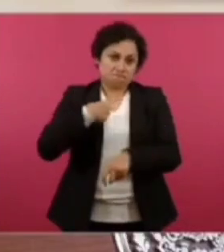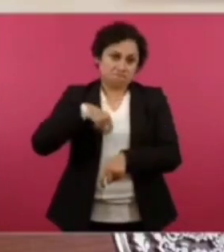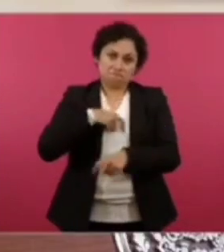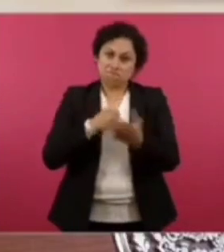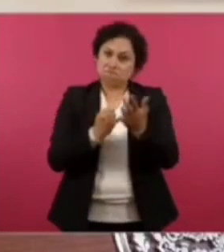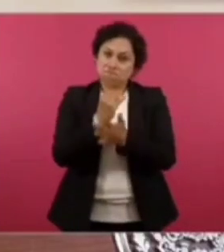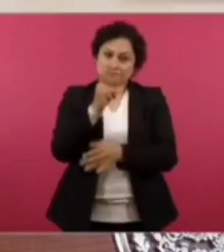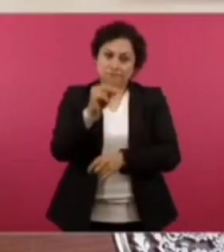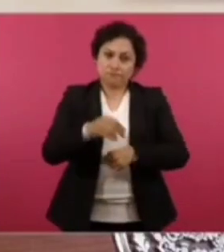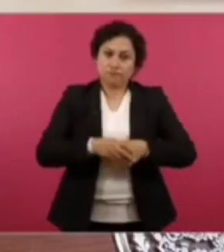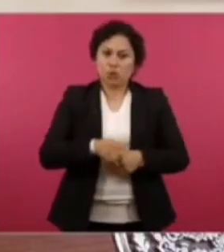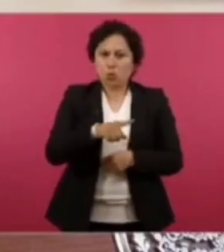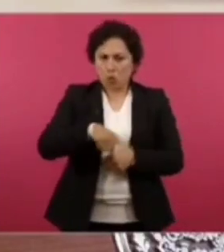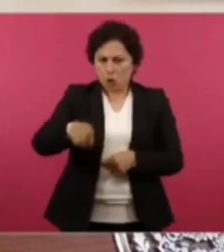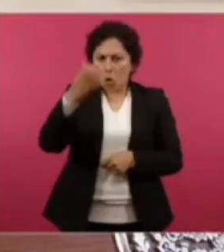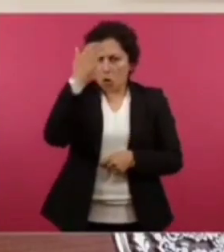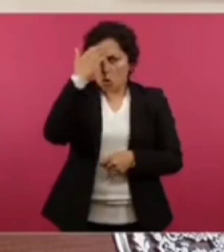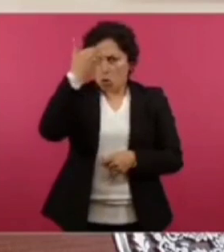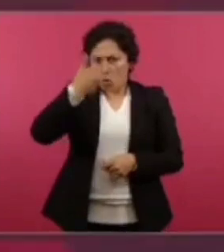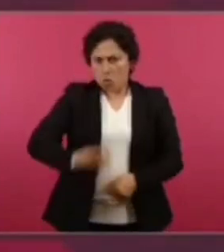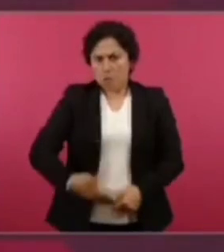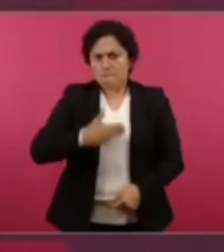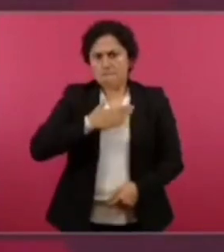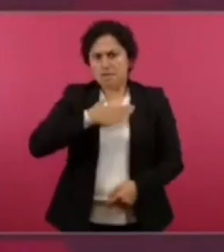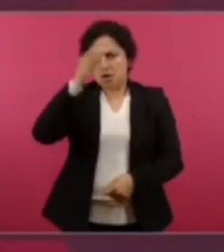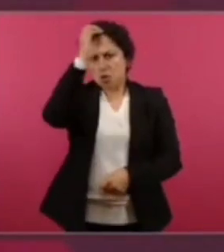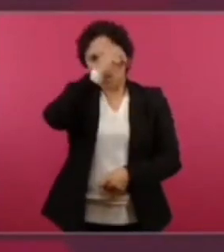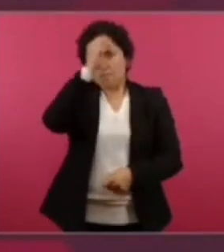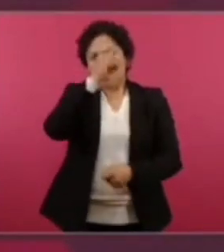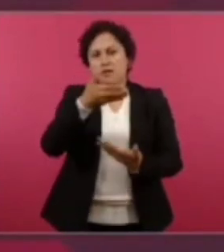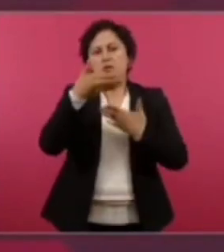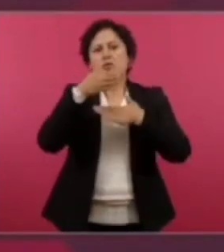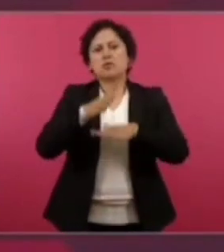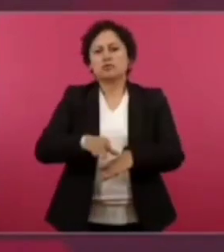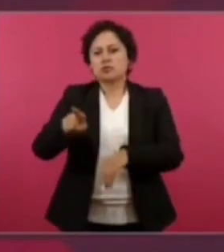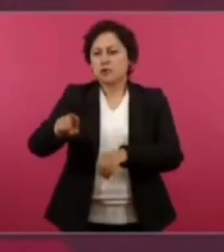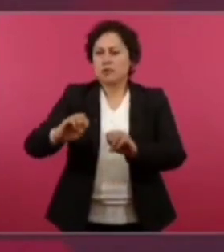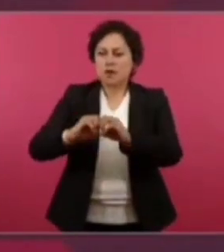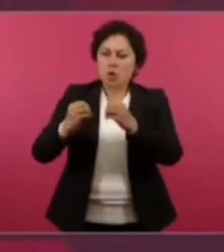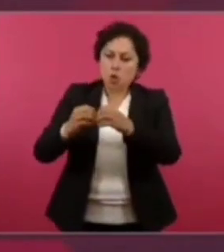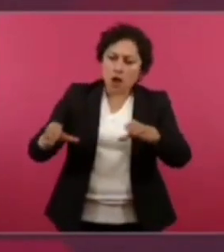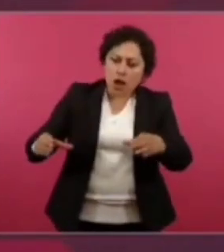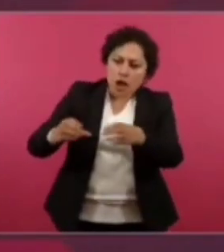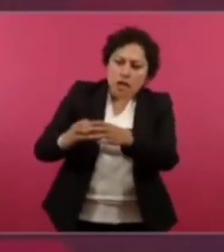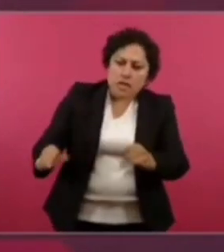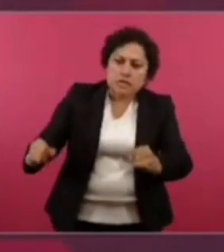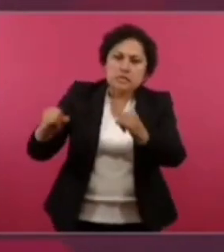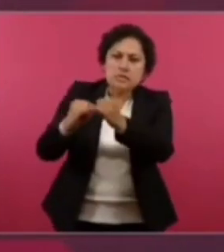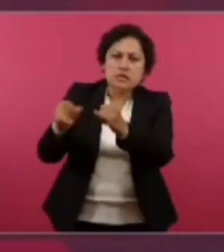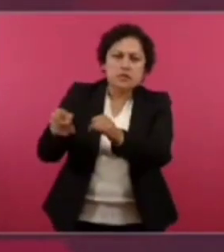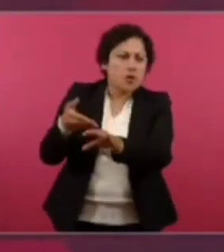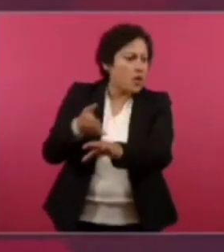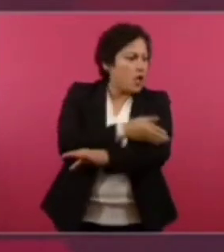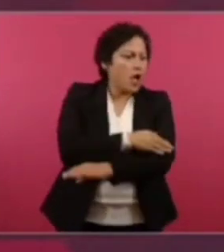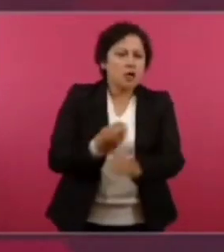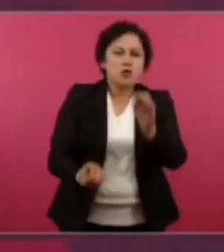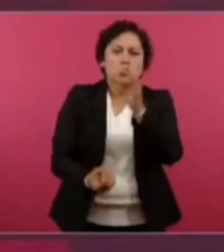saben cuál es mi opinión sobre estos organismos que crearon. Todos los